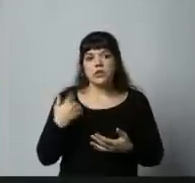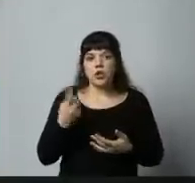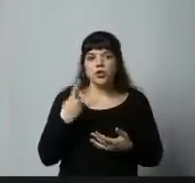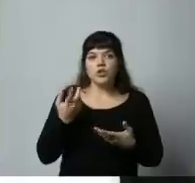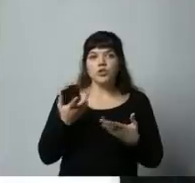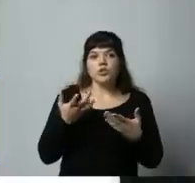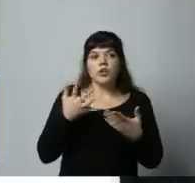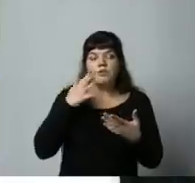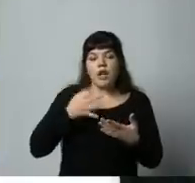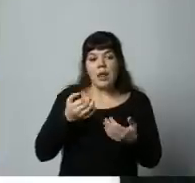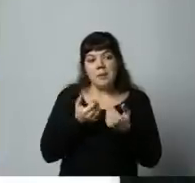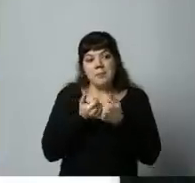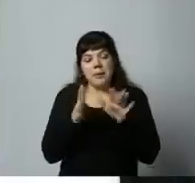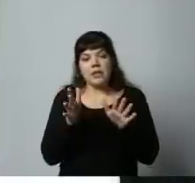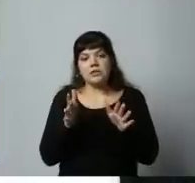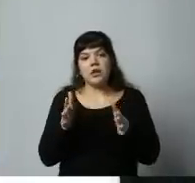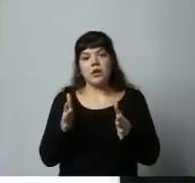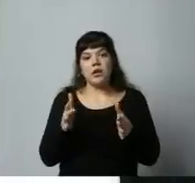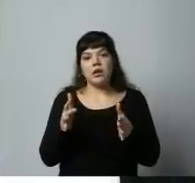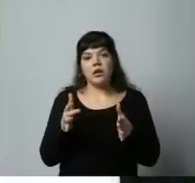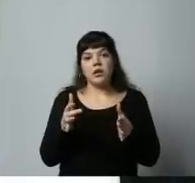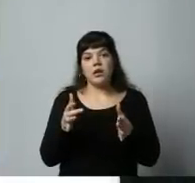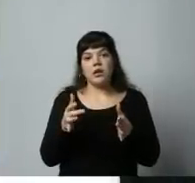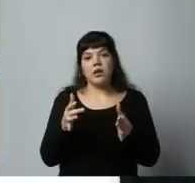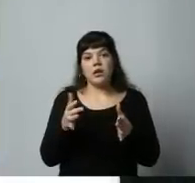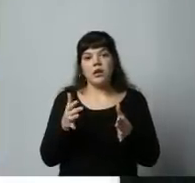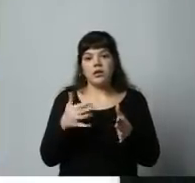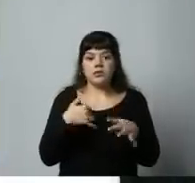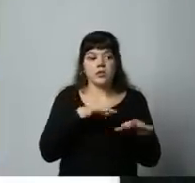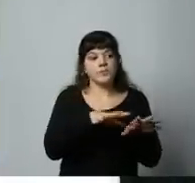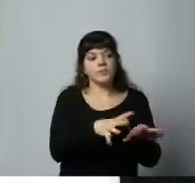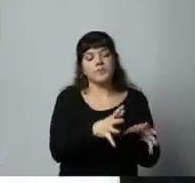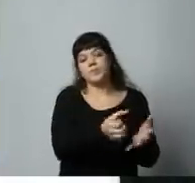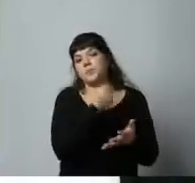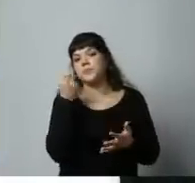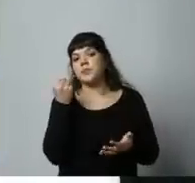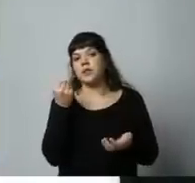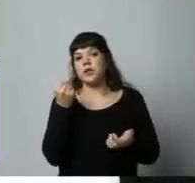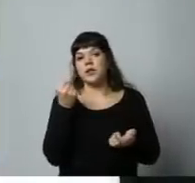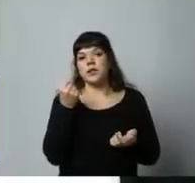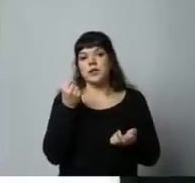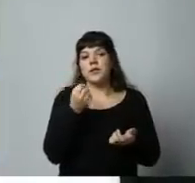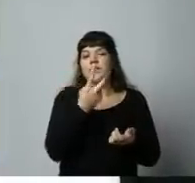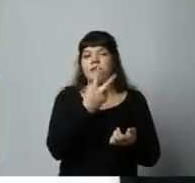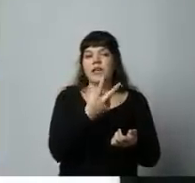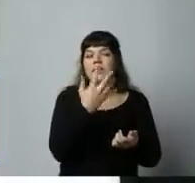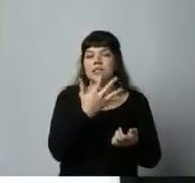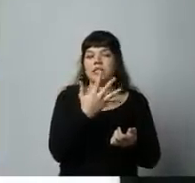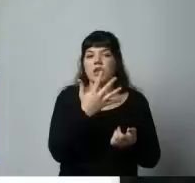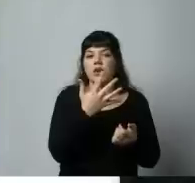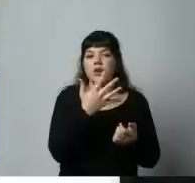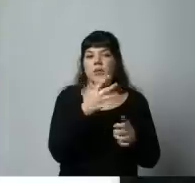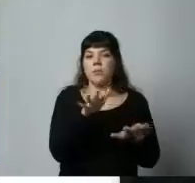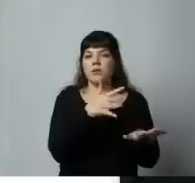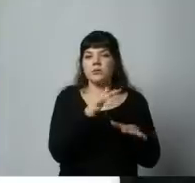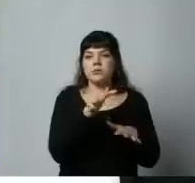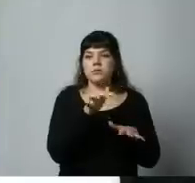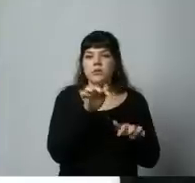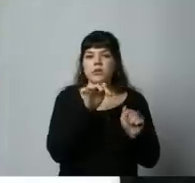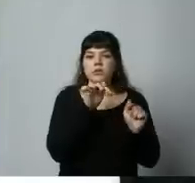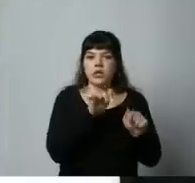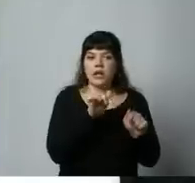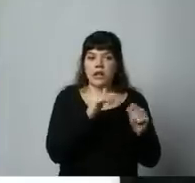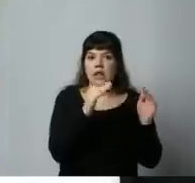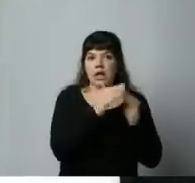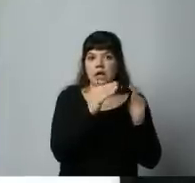comenzamos este expropiando justamente 25 de estas de estas